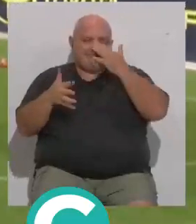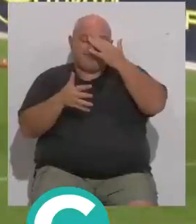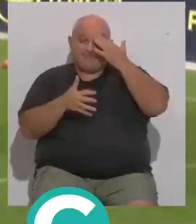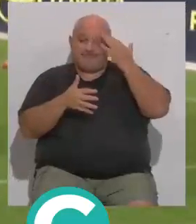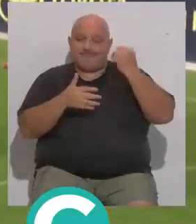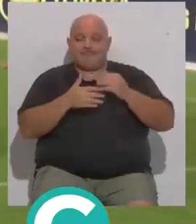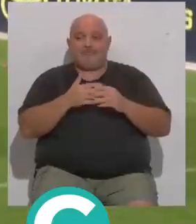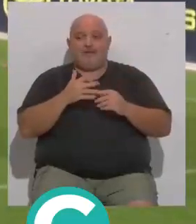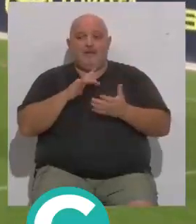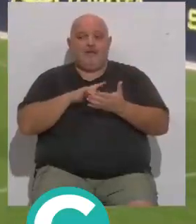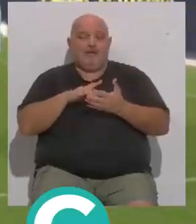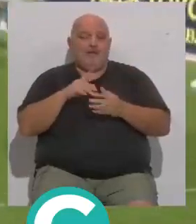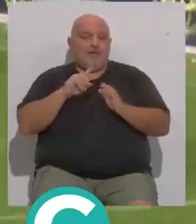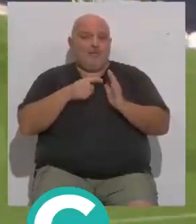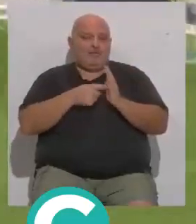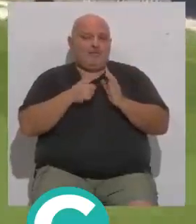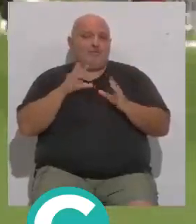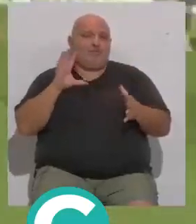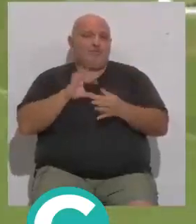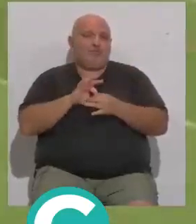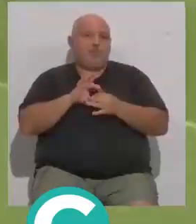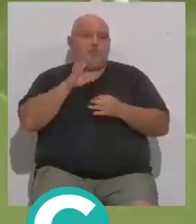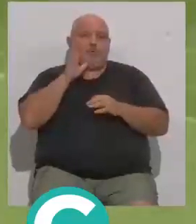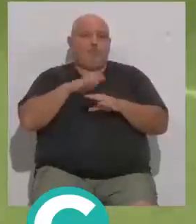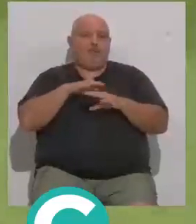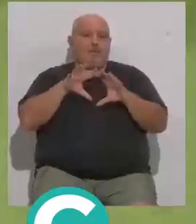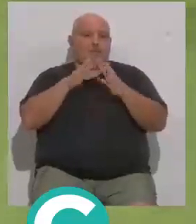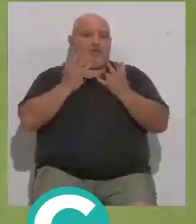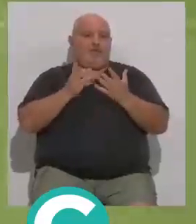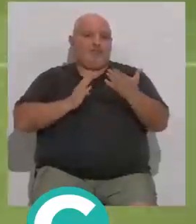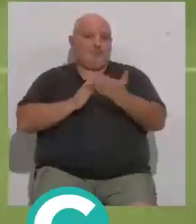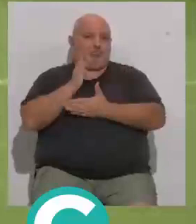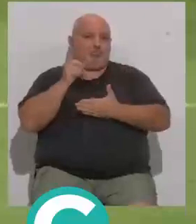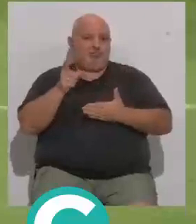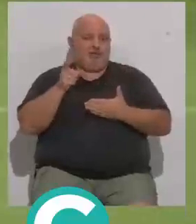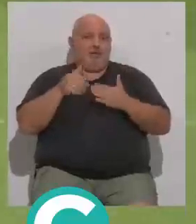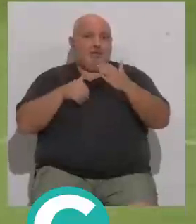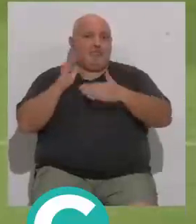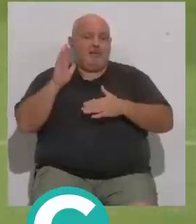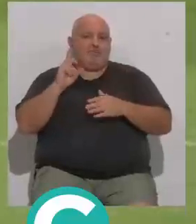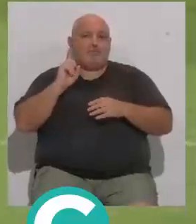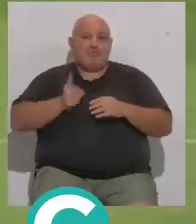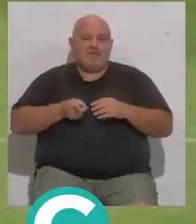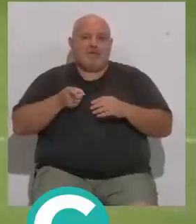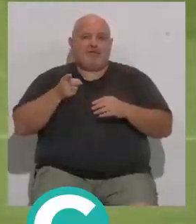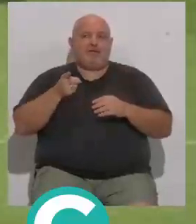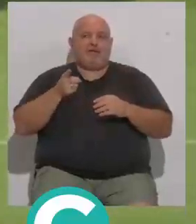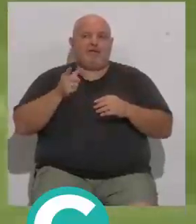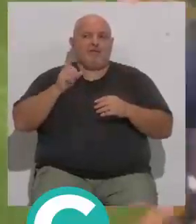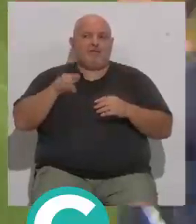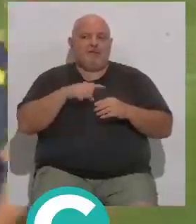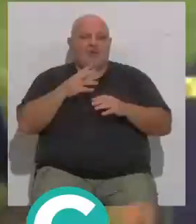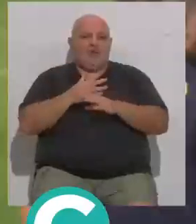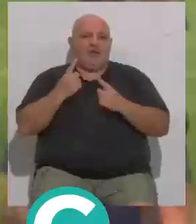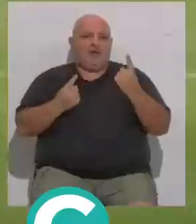versión. El calendario está totalmente condicionado por la cita mundialista, que afectará más o menos en función de cómo lleguen